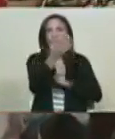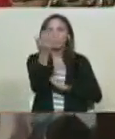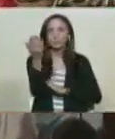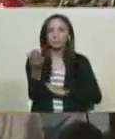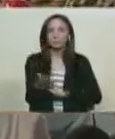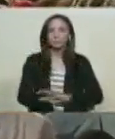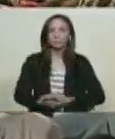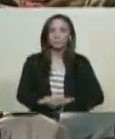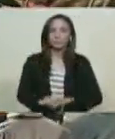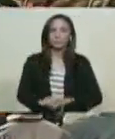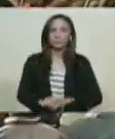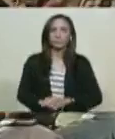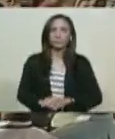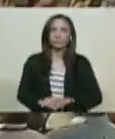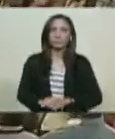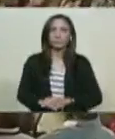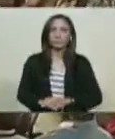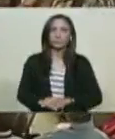Querida